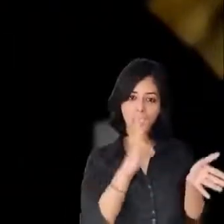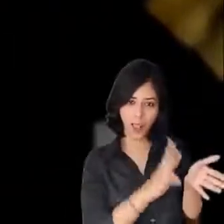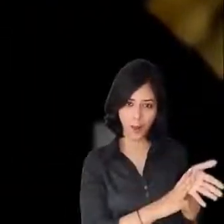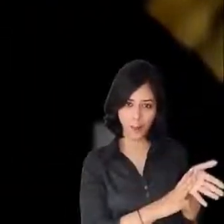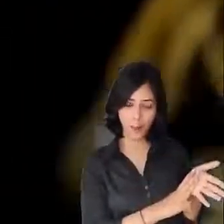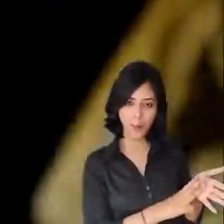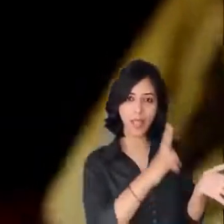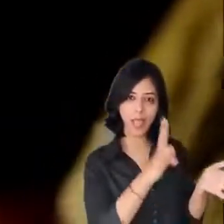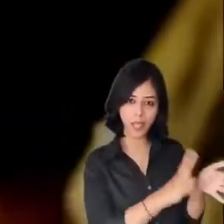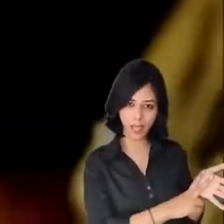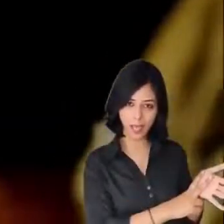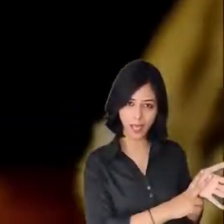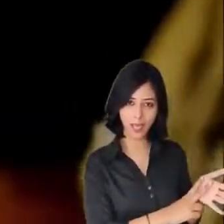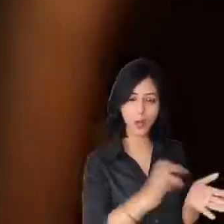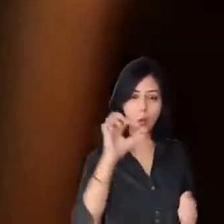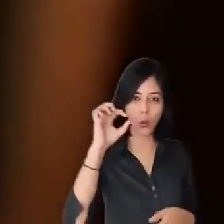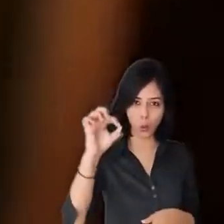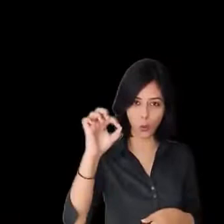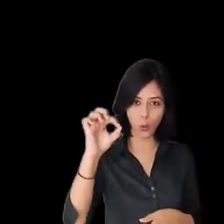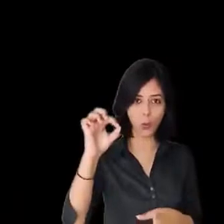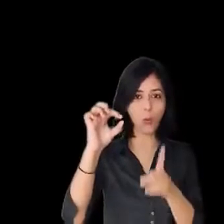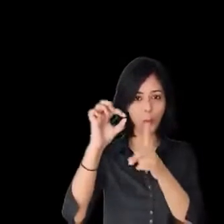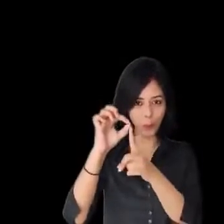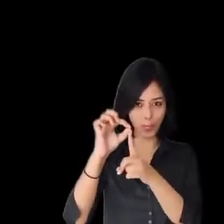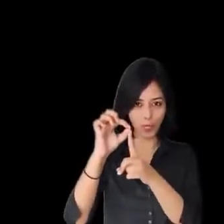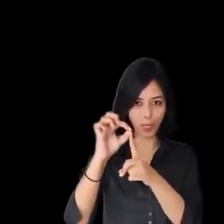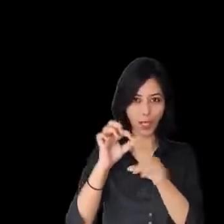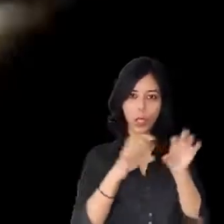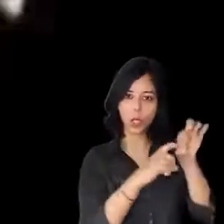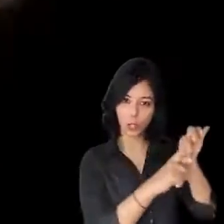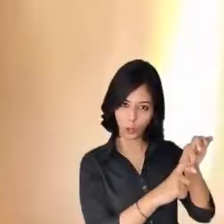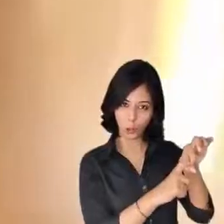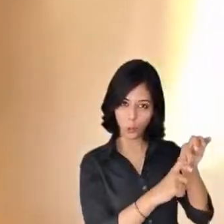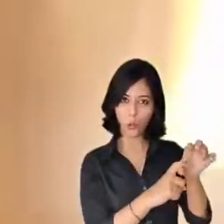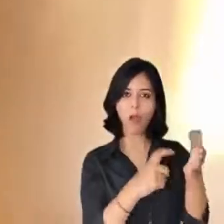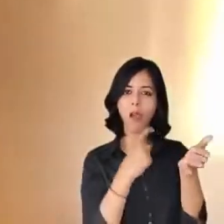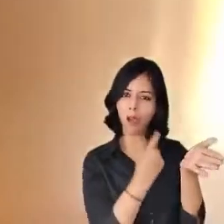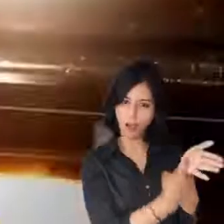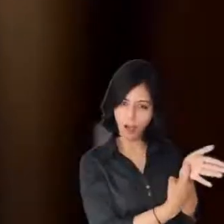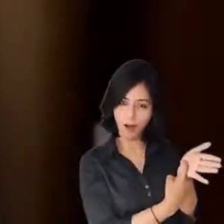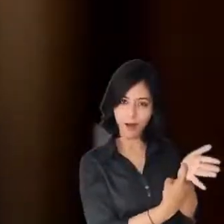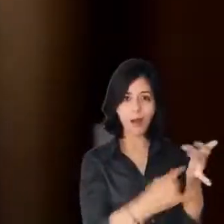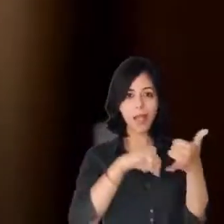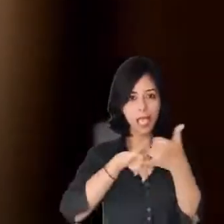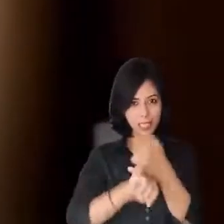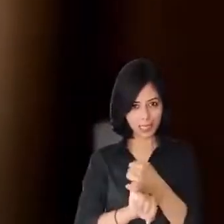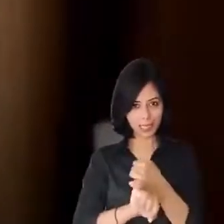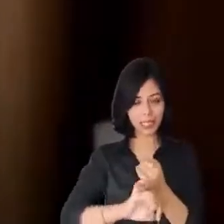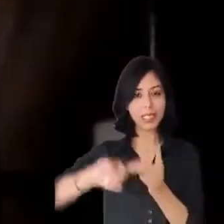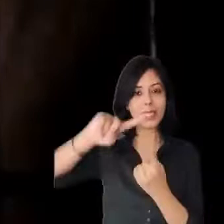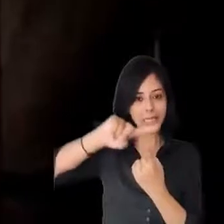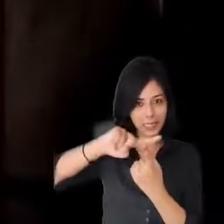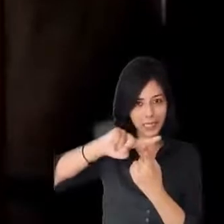Murphy dijo que, después de cenar, cargaron el cuerpo en el auto y fueron a la casa de los Field, donde Paxton le dijo a la familia de